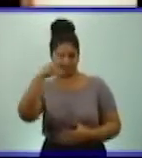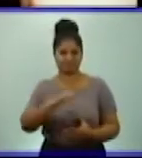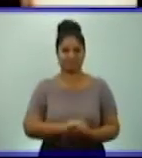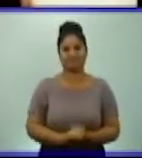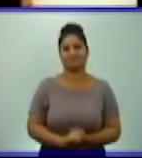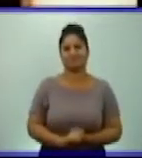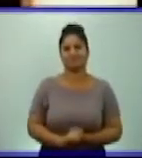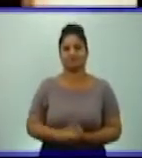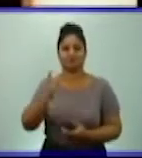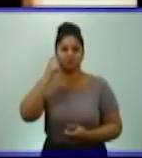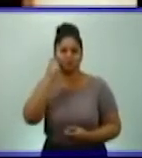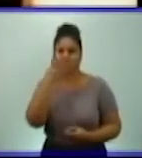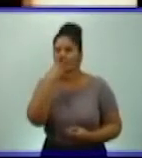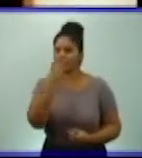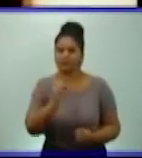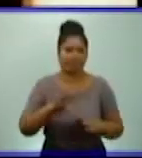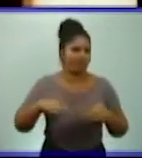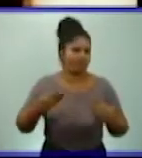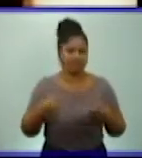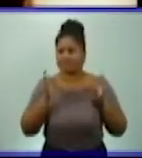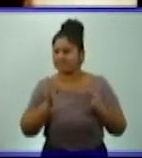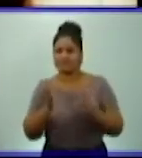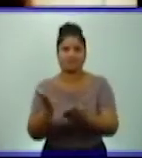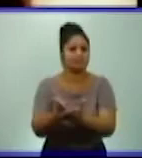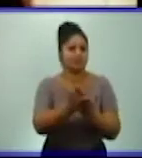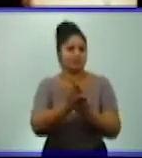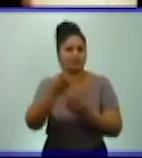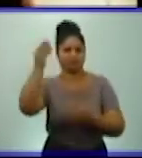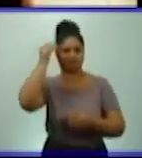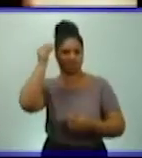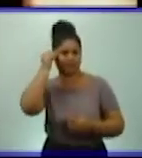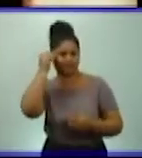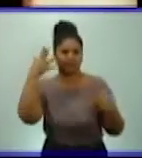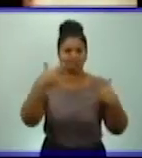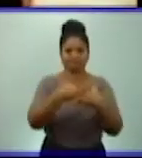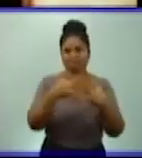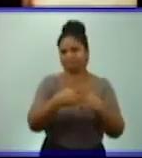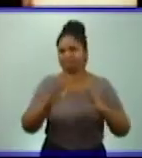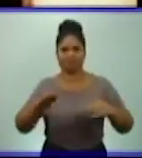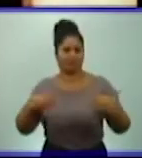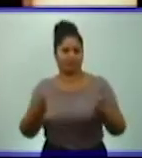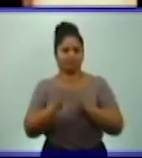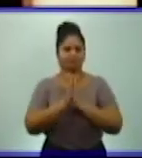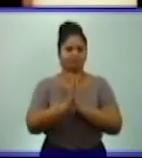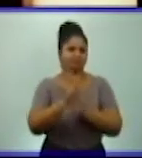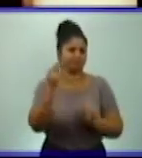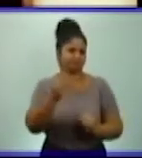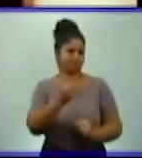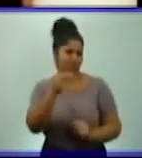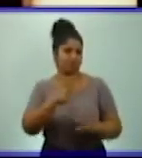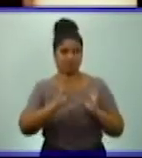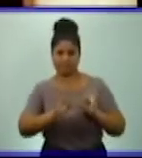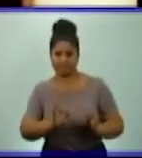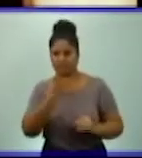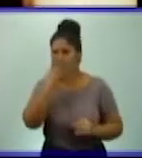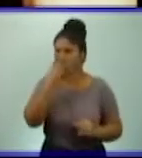su erudición, viva inteligencia y habilidad, solo en la vida religiosa encontró su sed de conocimiento y su vocación.